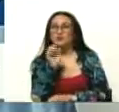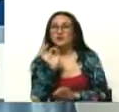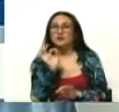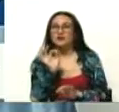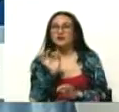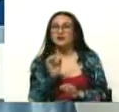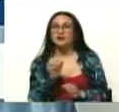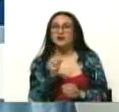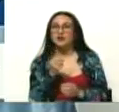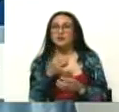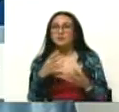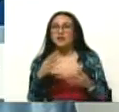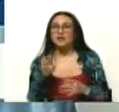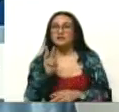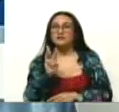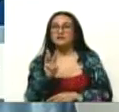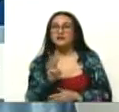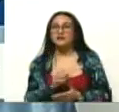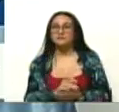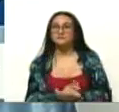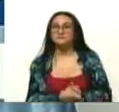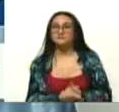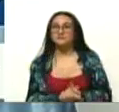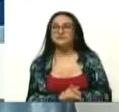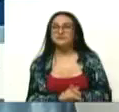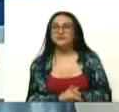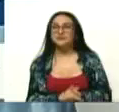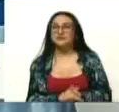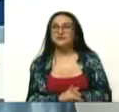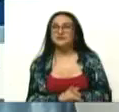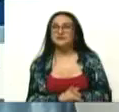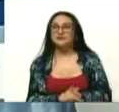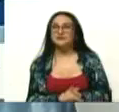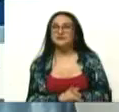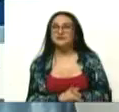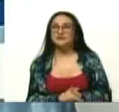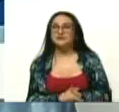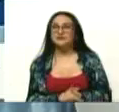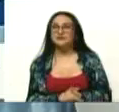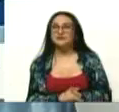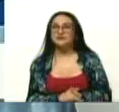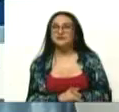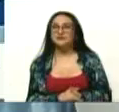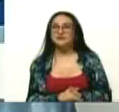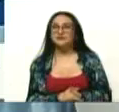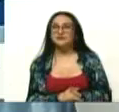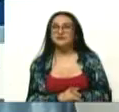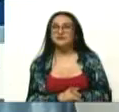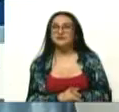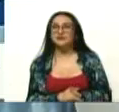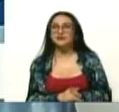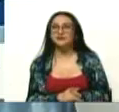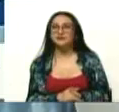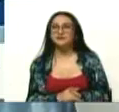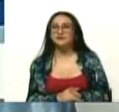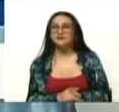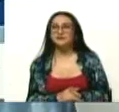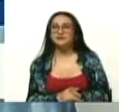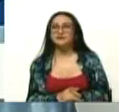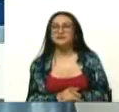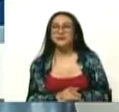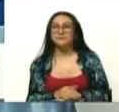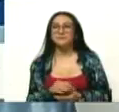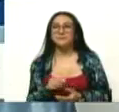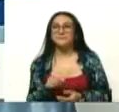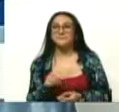numeral 3. Bueno, es un debate, repito, yo estoy hablando de abrir ese debate en la opinión